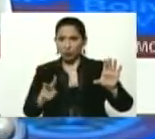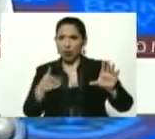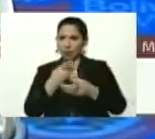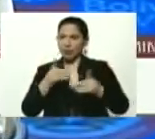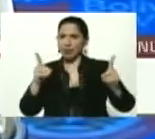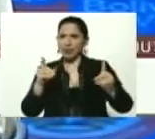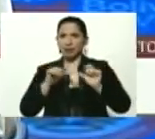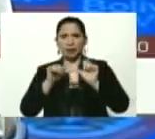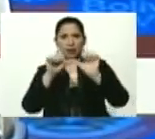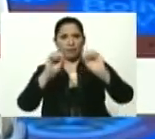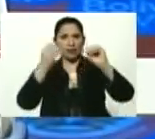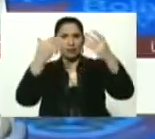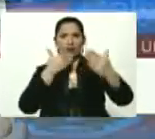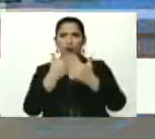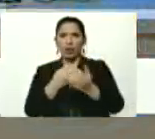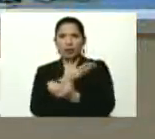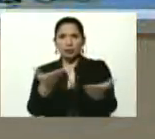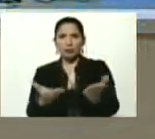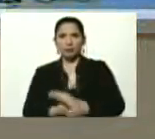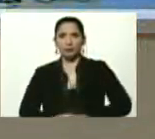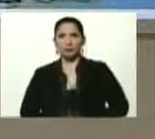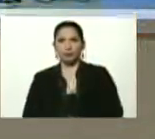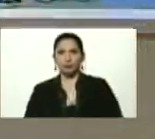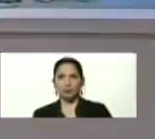venciendo. Muchísimas gracias.